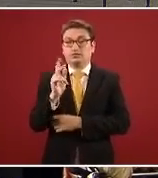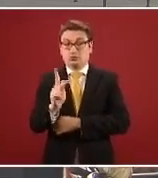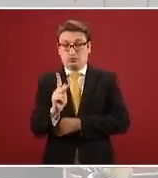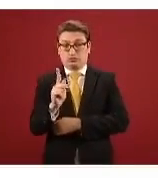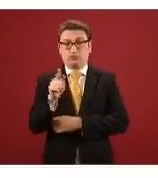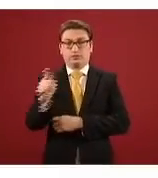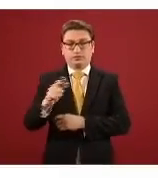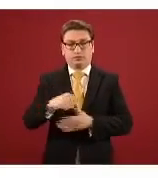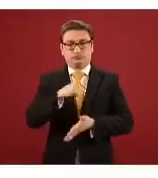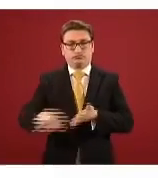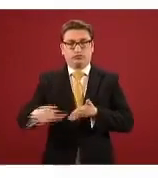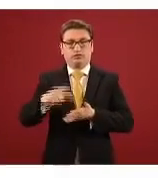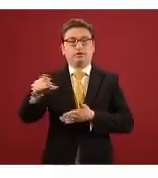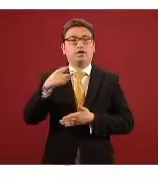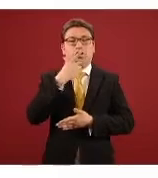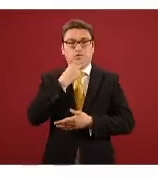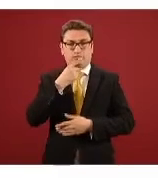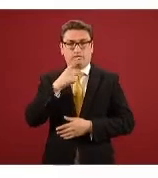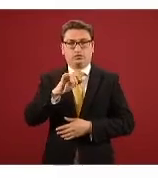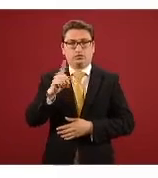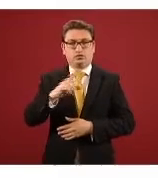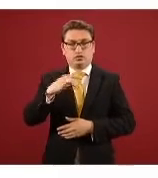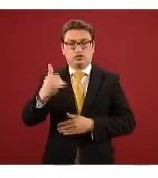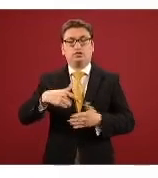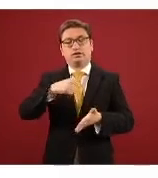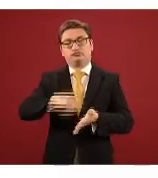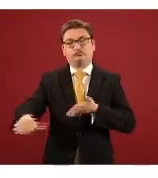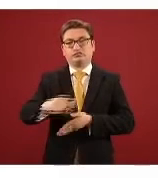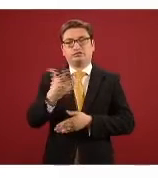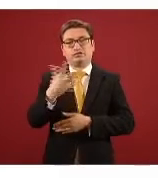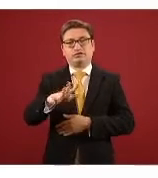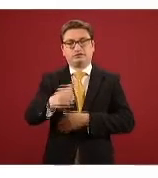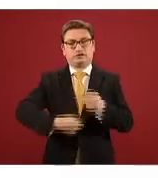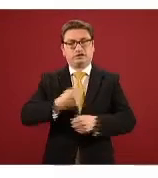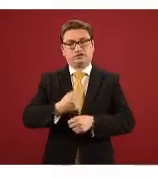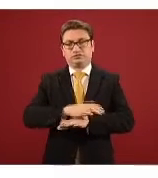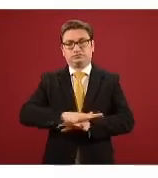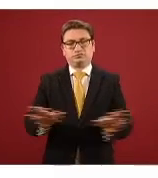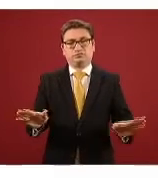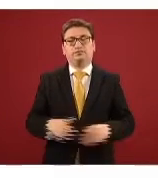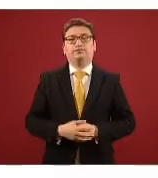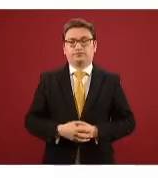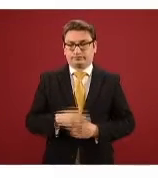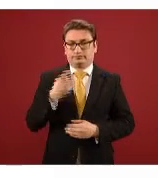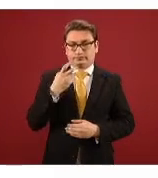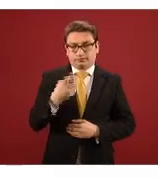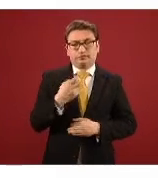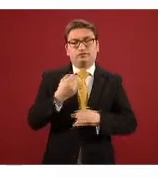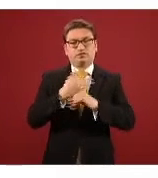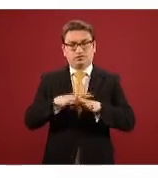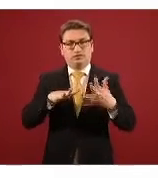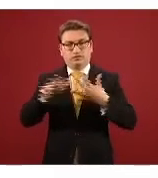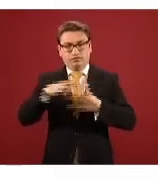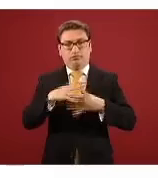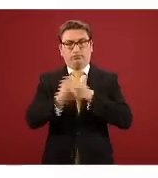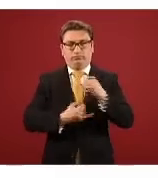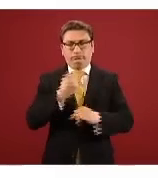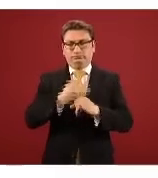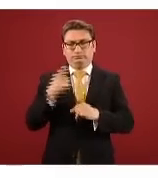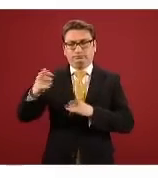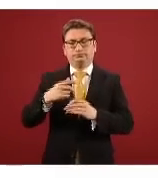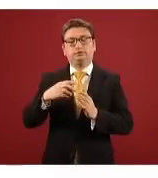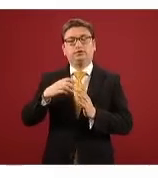inhabilitó por 10 años al señor Lozoya. Creo que es un tema relevante hacer mención que Transparencia Internacional en su reporte